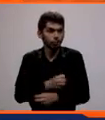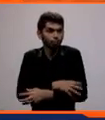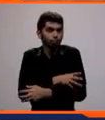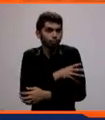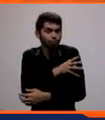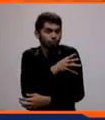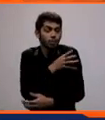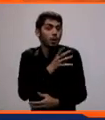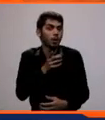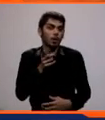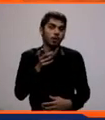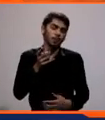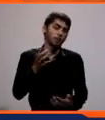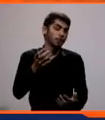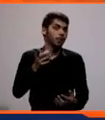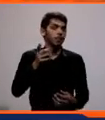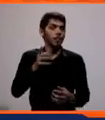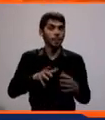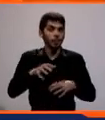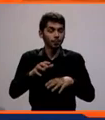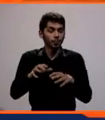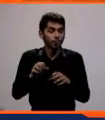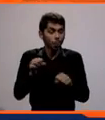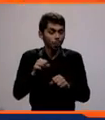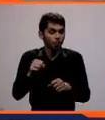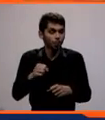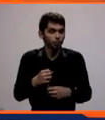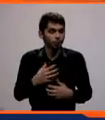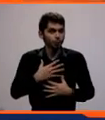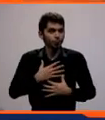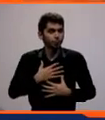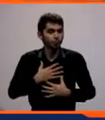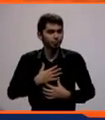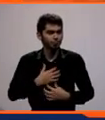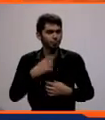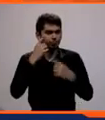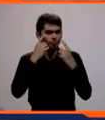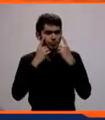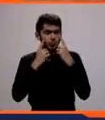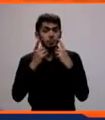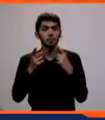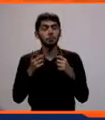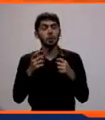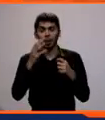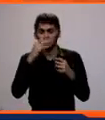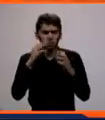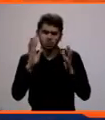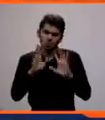todo muy a flor de piel, por momentos tenía cierta melancolía, pero no, después disfruté. Me propuse disfrutar de,